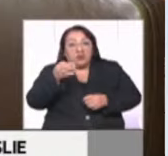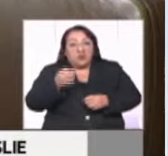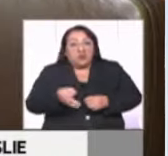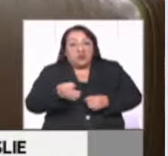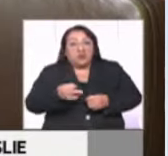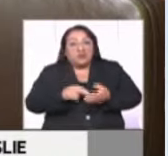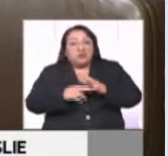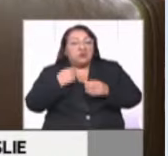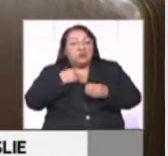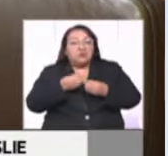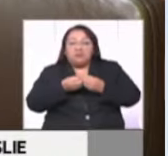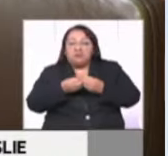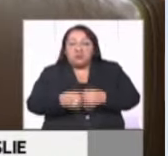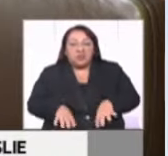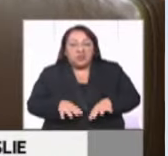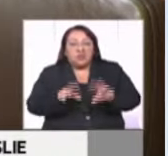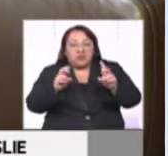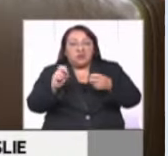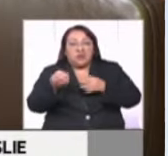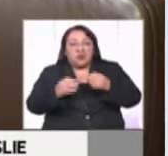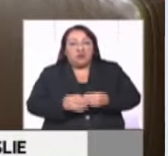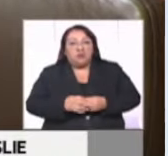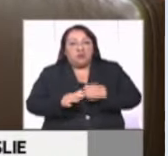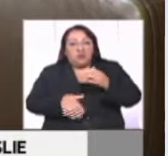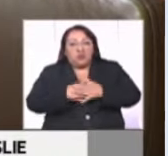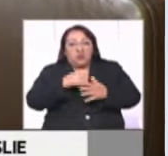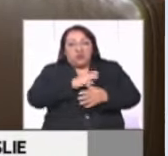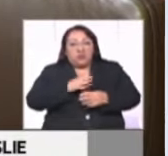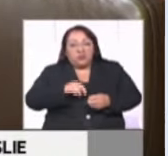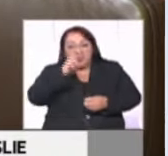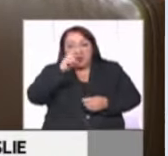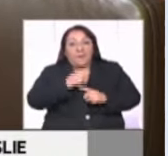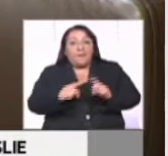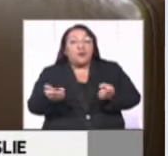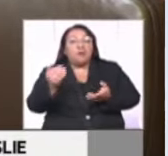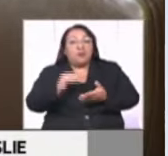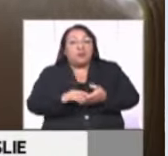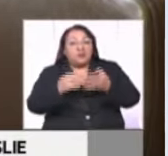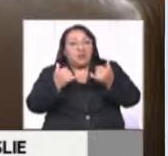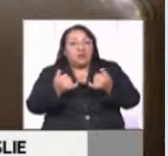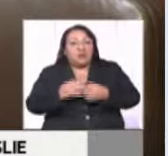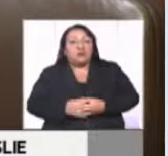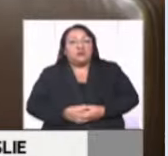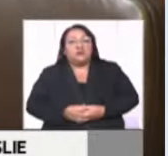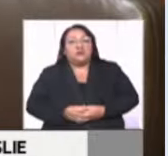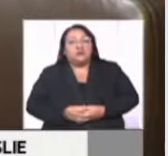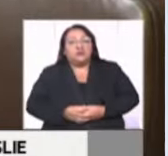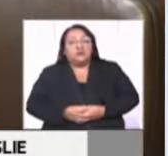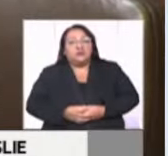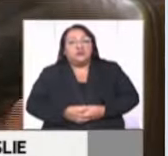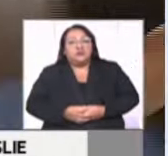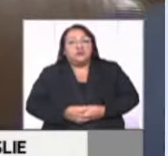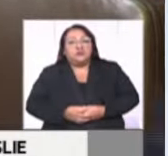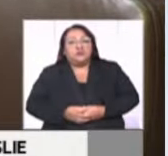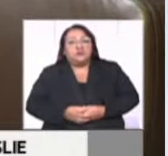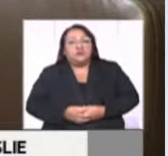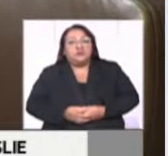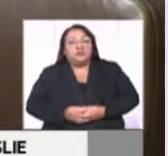está perjudicando económicamente al Estado. Pero además ahora existe un problema. Saben que